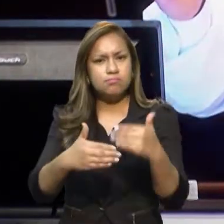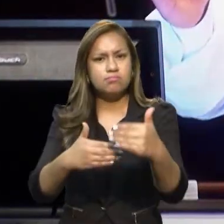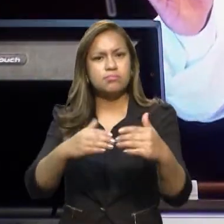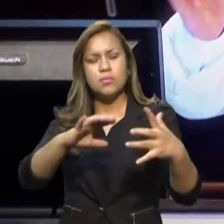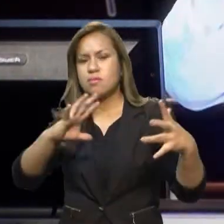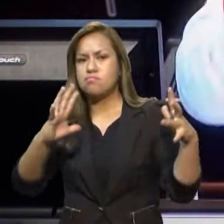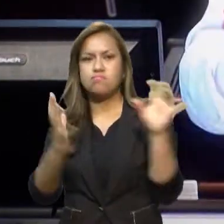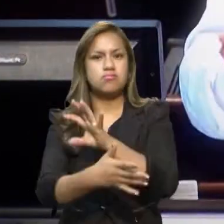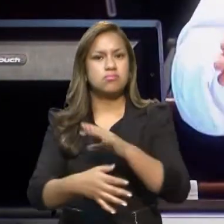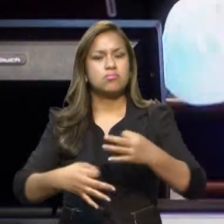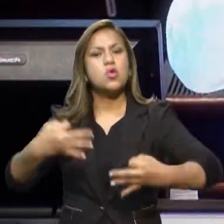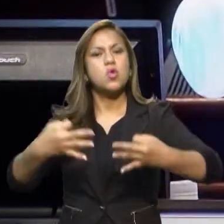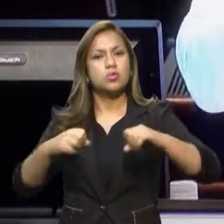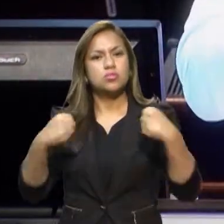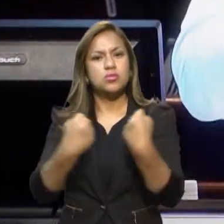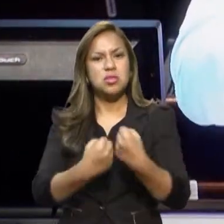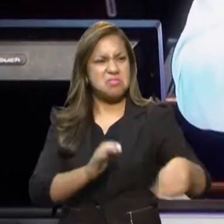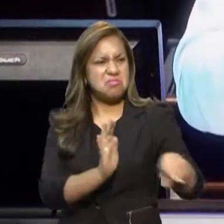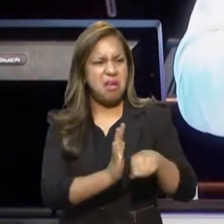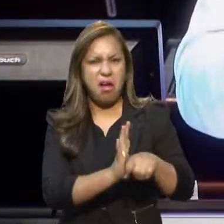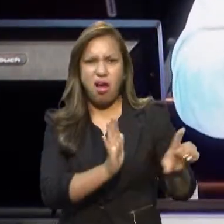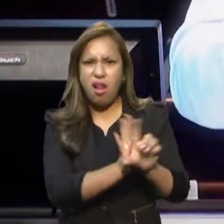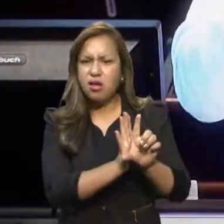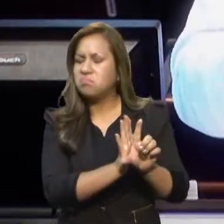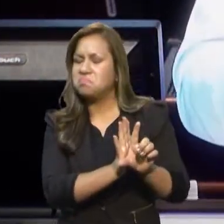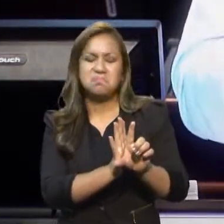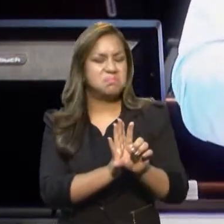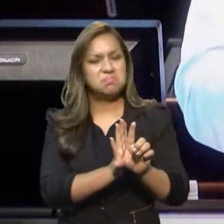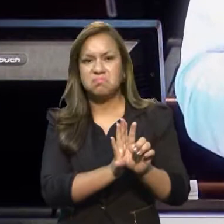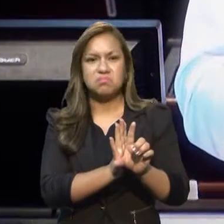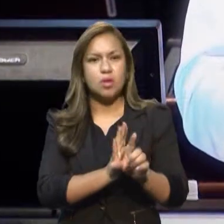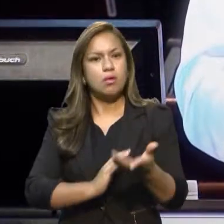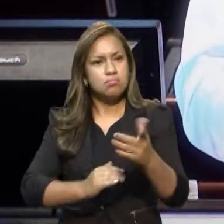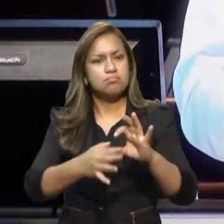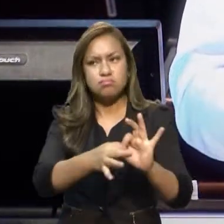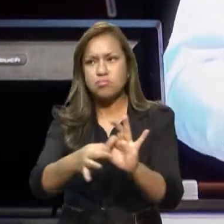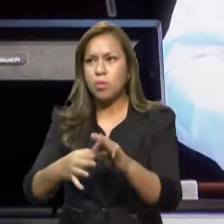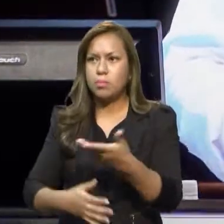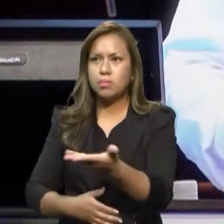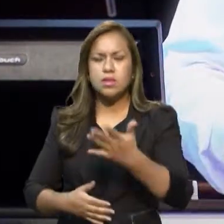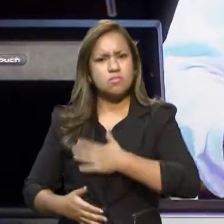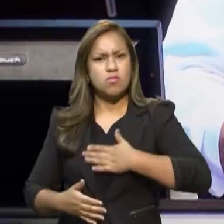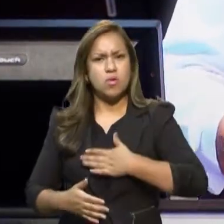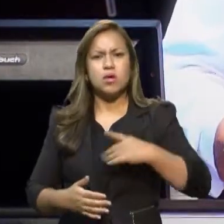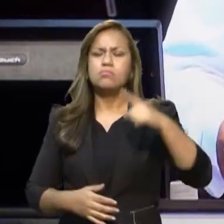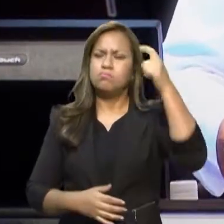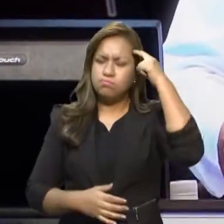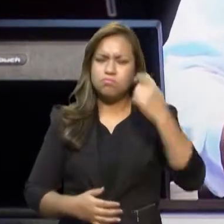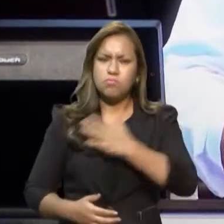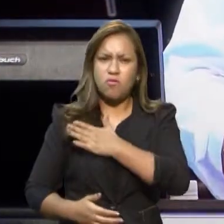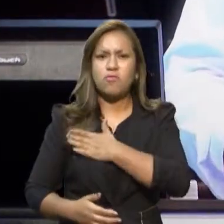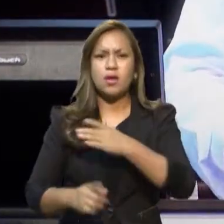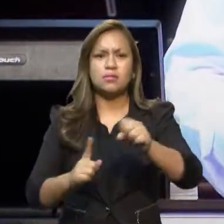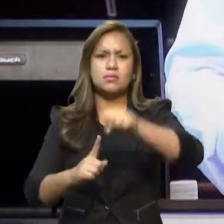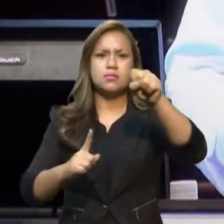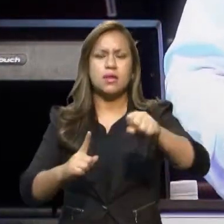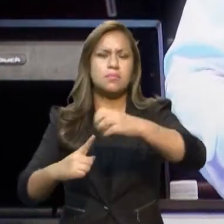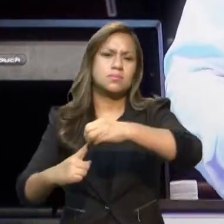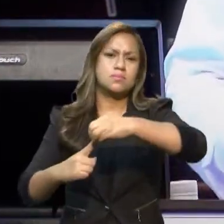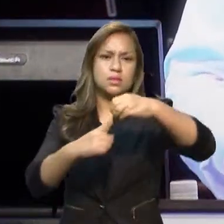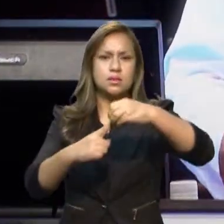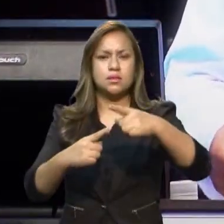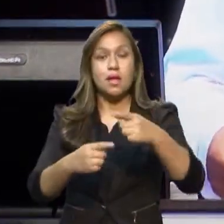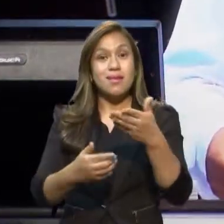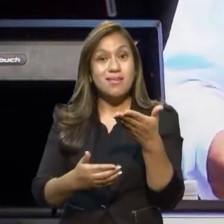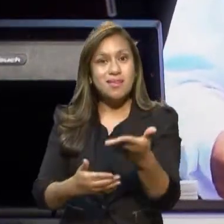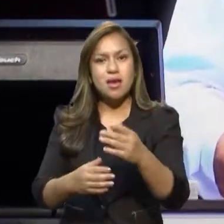de transición justo porque esta ley no es retroactiva. Así que compañeros y compañeras, creemos en los regímenes especiales, pero sobre